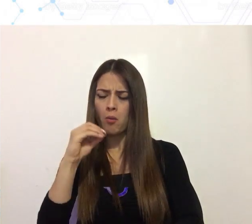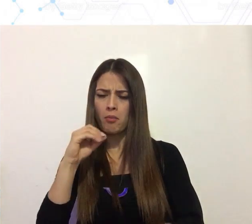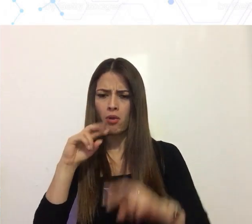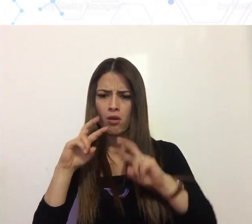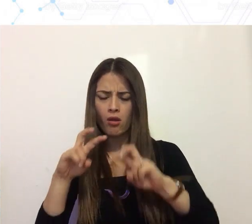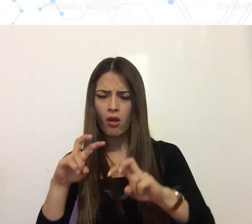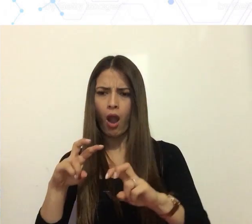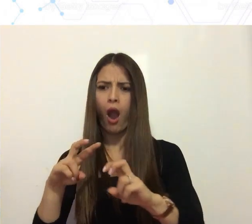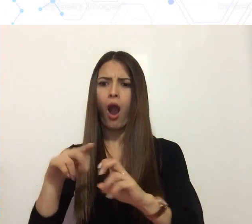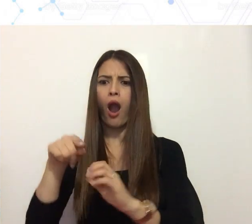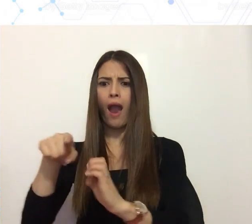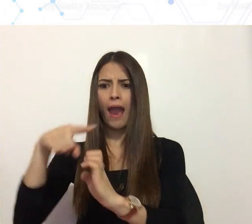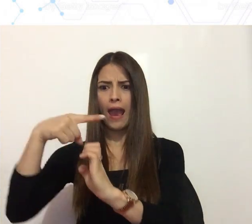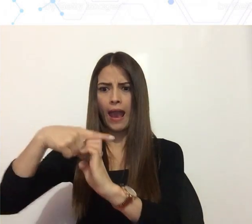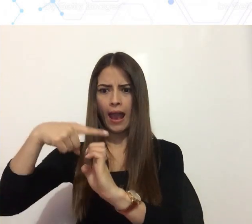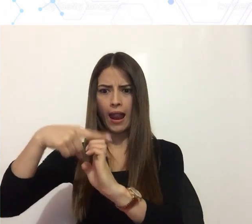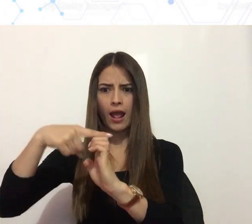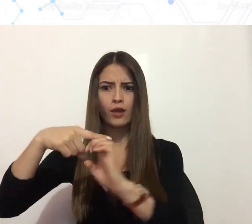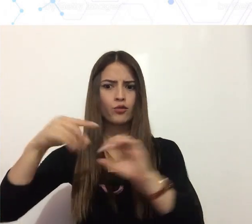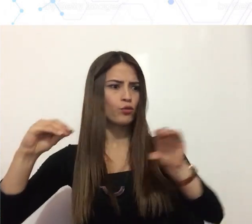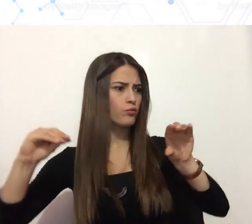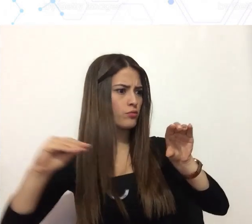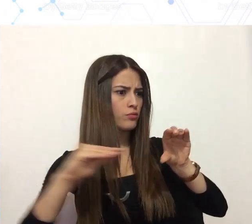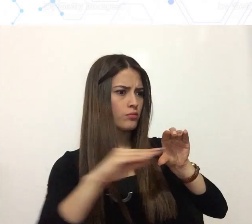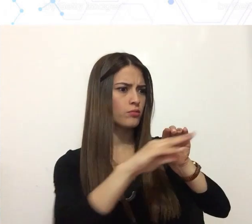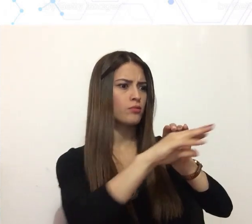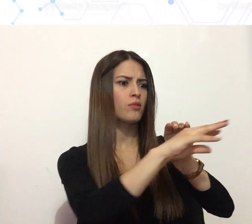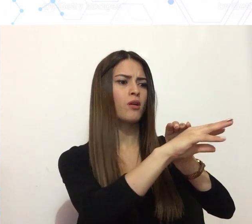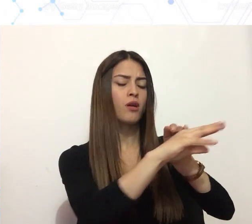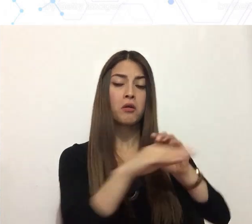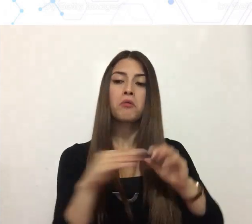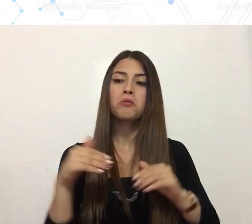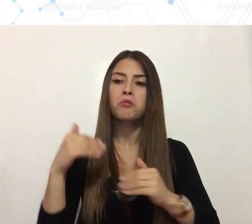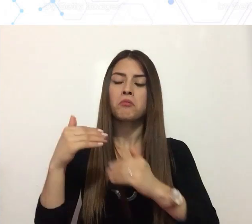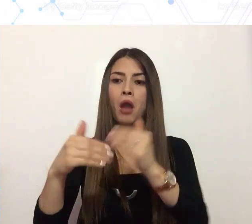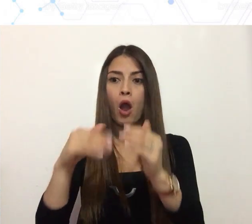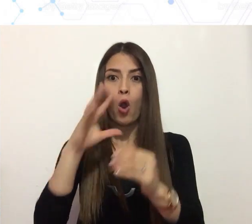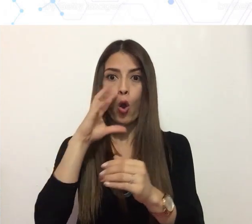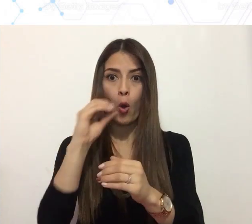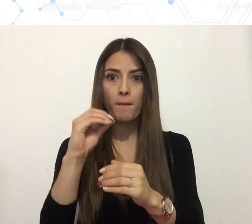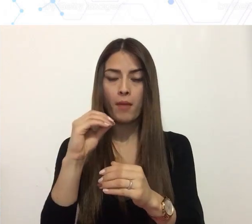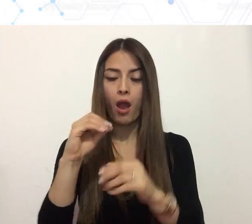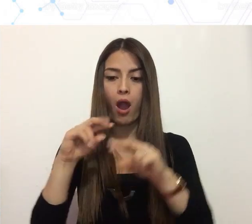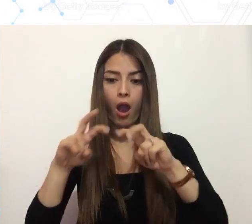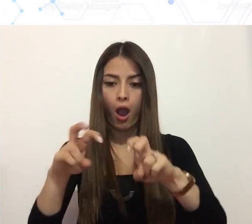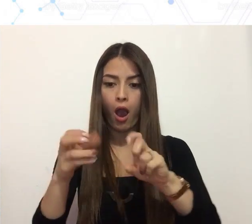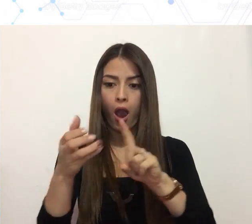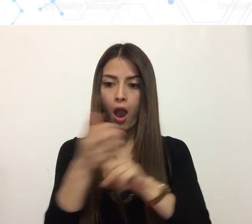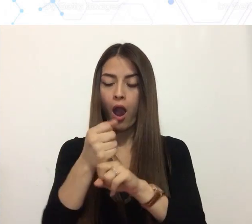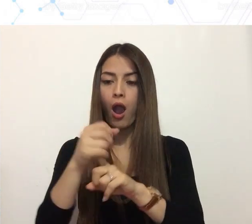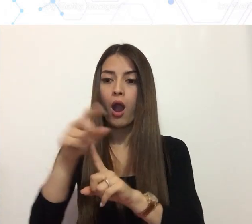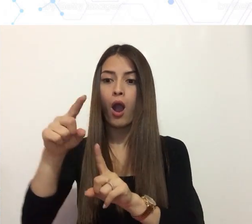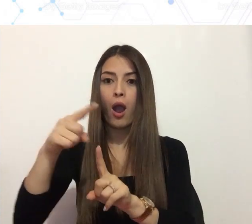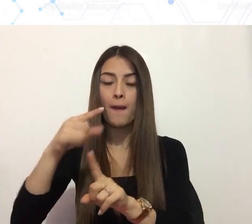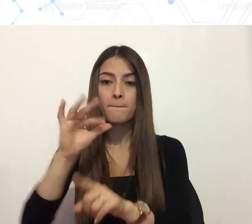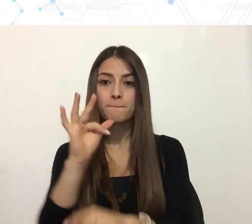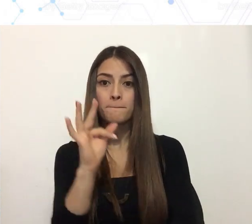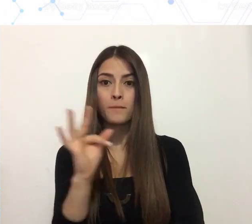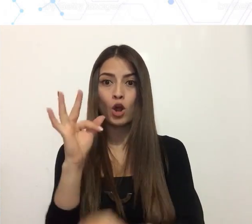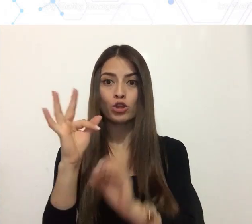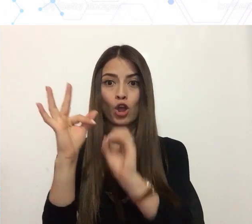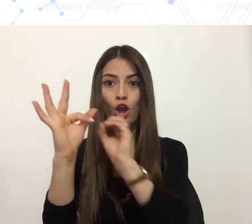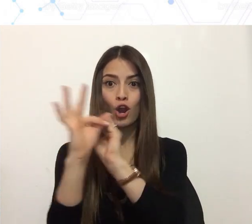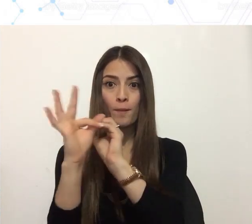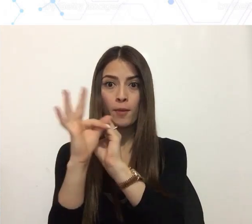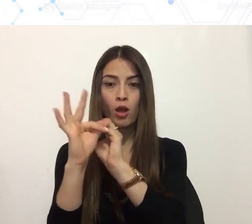hacer, coloquen aquí las partes del tubo de Crookes. Recordemos que con este tubo se descubren los rayos catódicos que